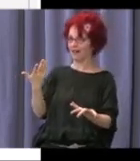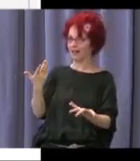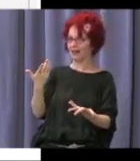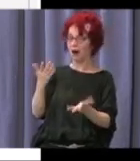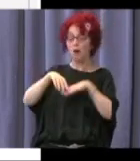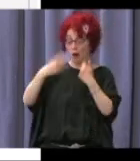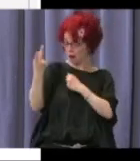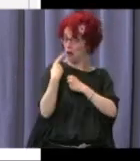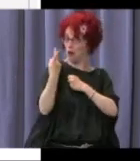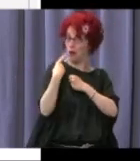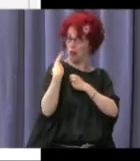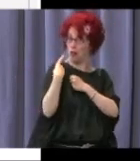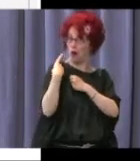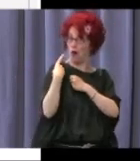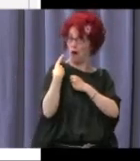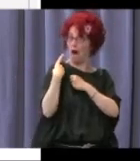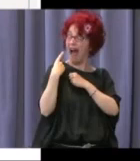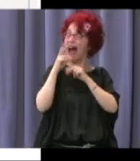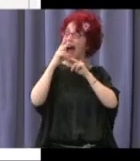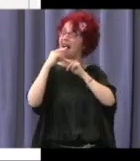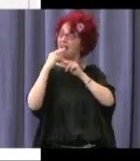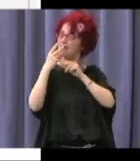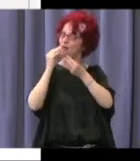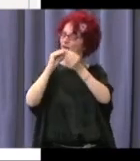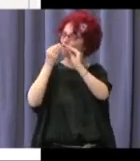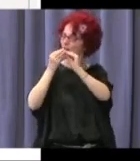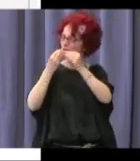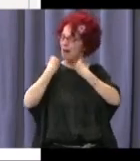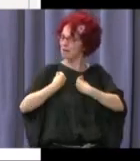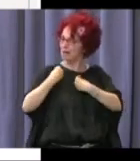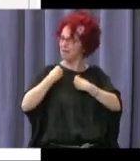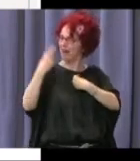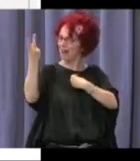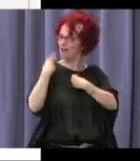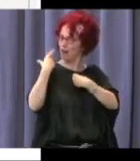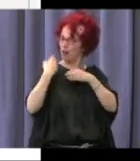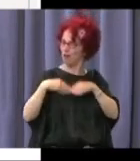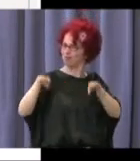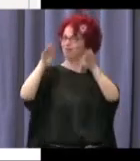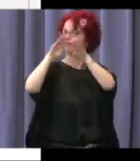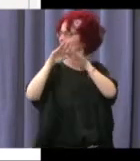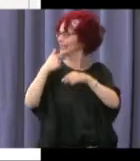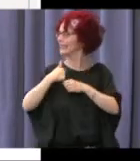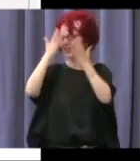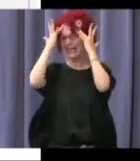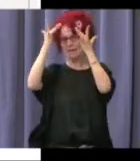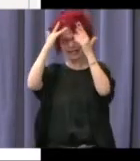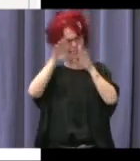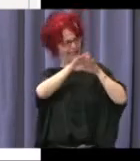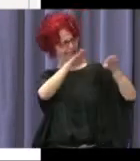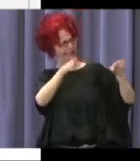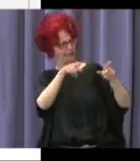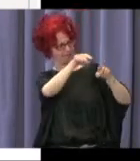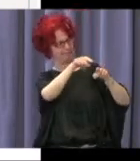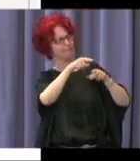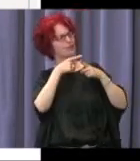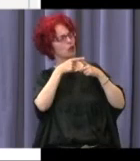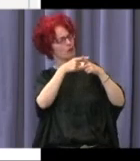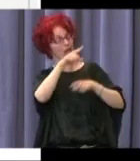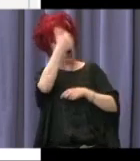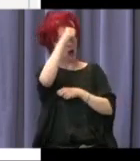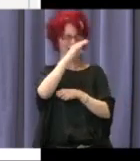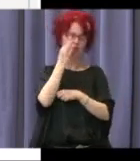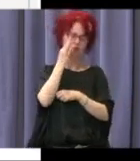igualdad. Lo que no puede ser, ¿eh?, es que, imagínense esa mesa, ¿vale?, compartida en hombre y mujeres,